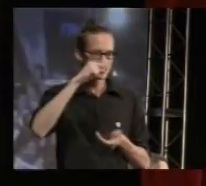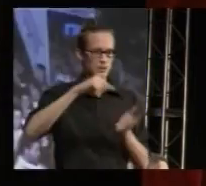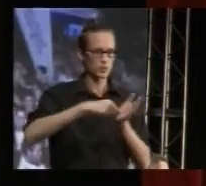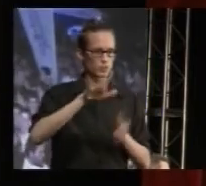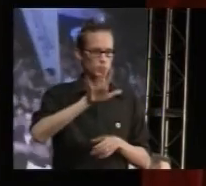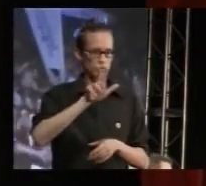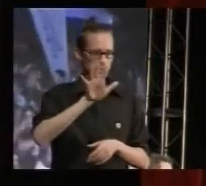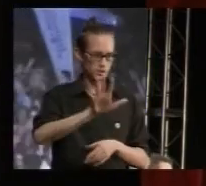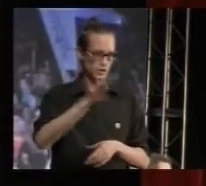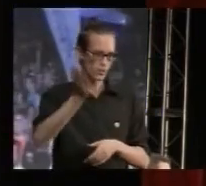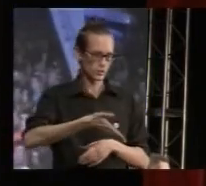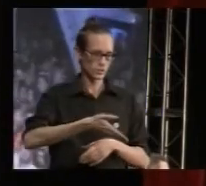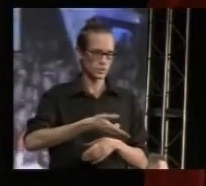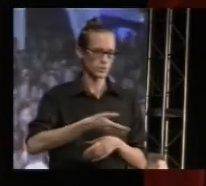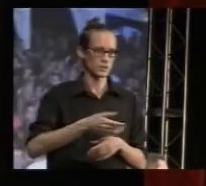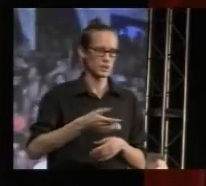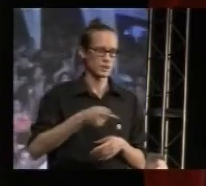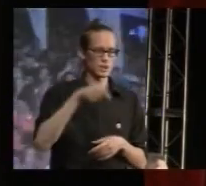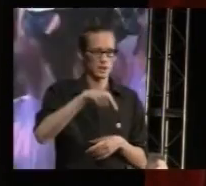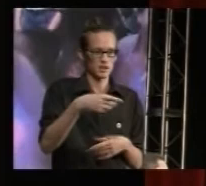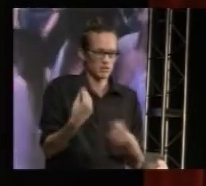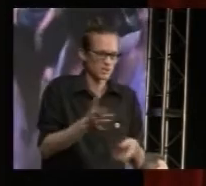5 años. Traducido en visitantes,